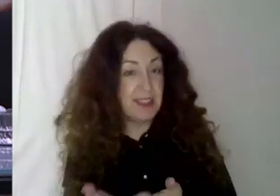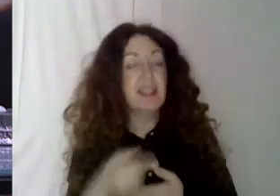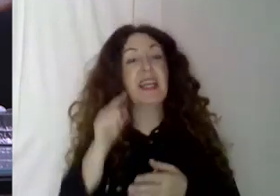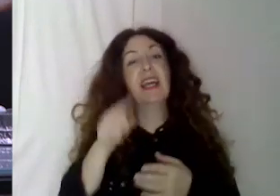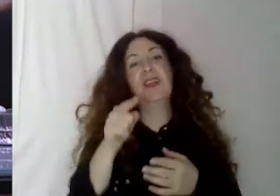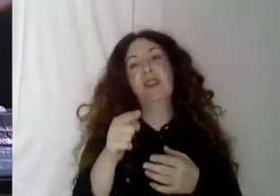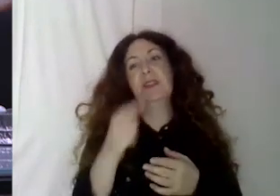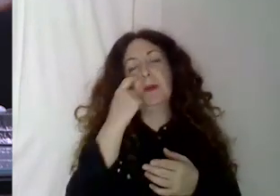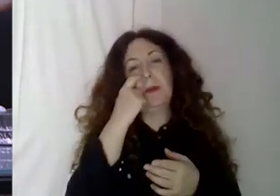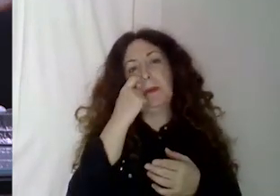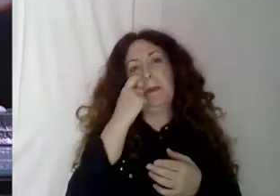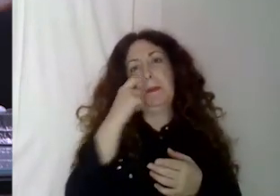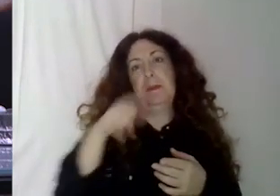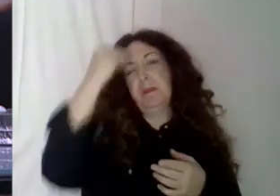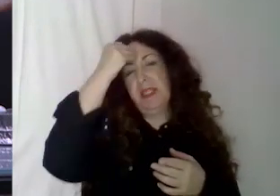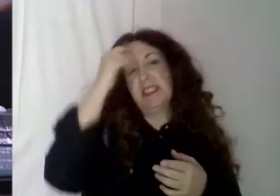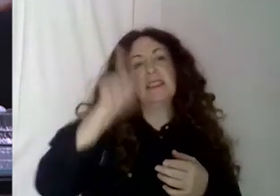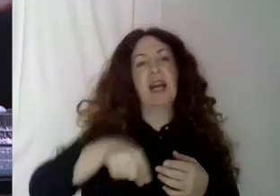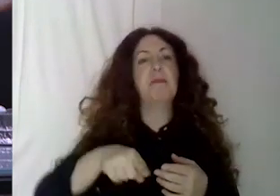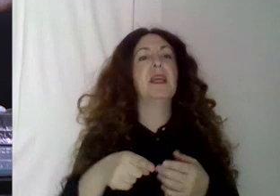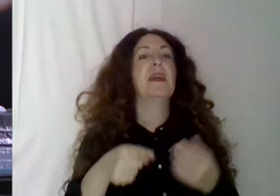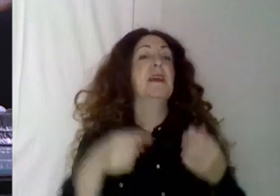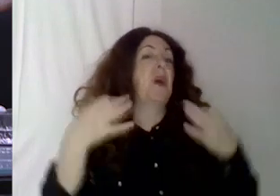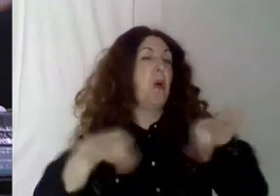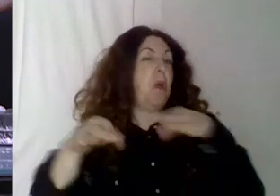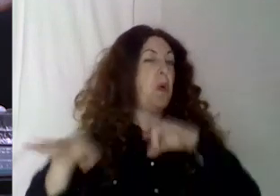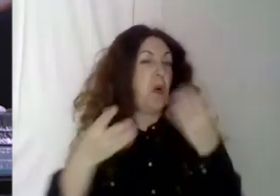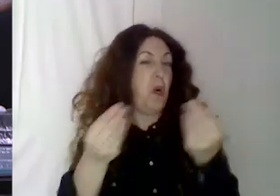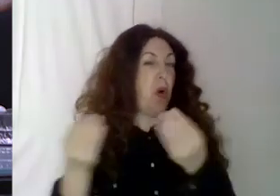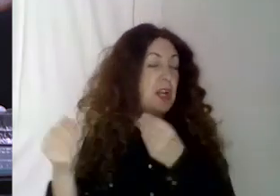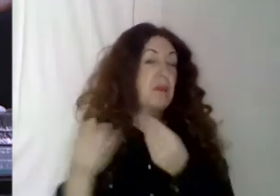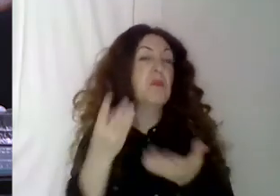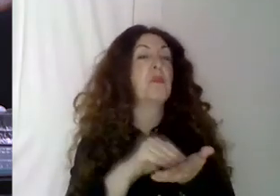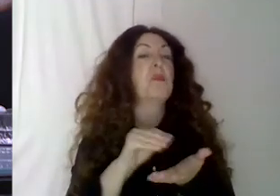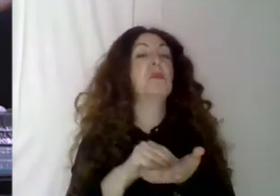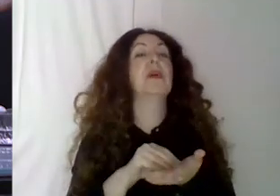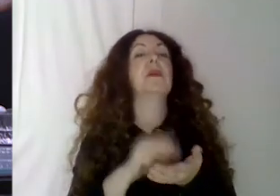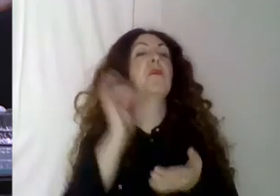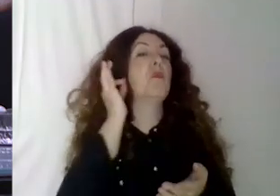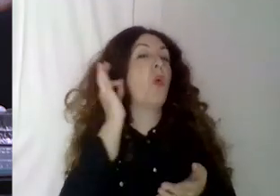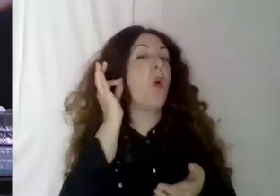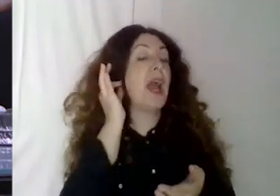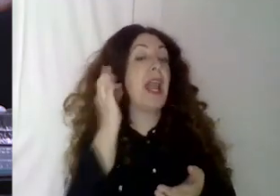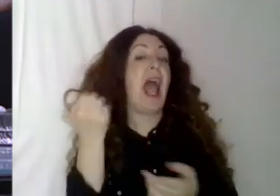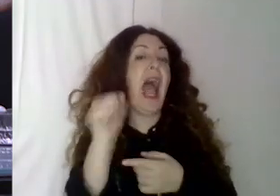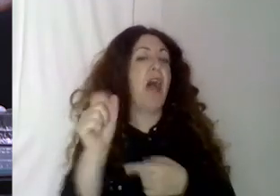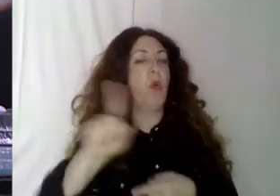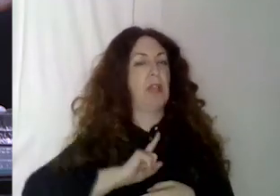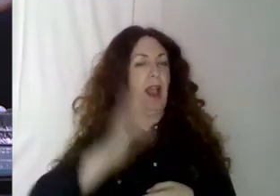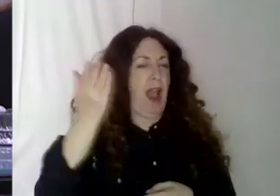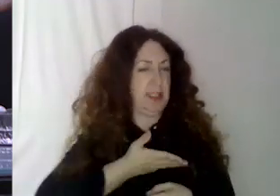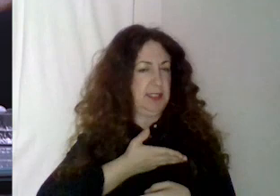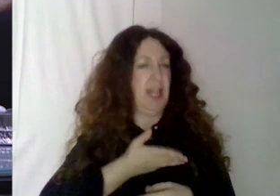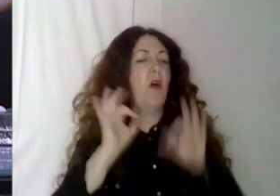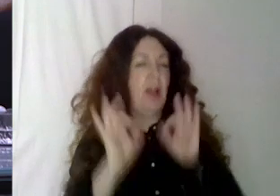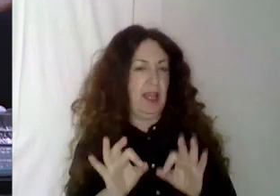que ahí ya nos encontramos con esta especie casi de doble moral. No en vano, dos de ellos están reunidos en el catolicismo, que tiene también